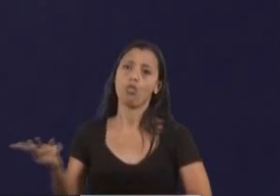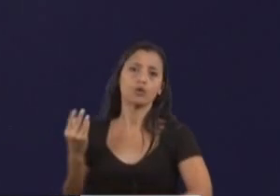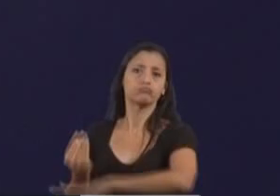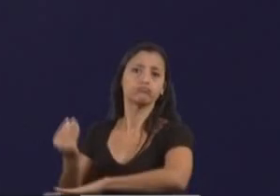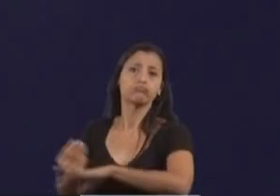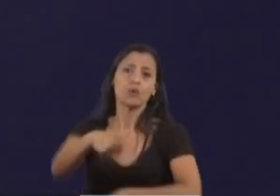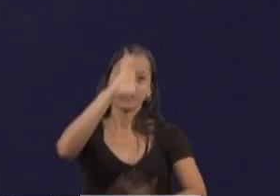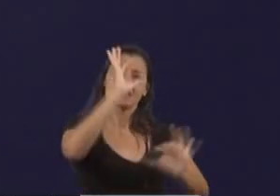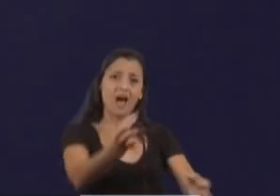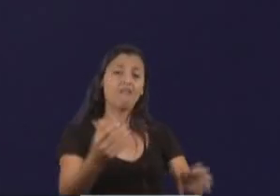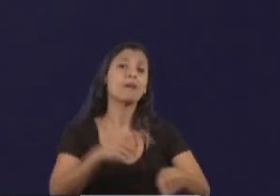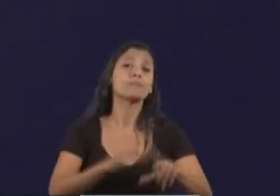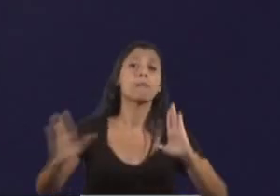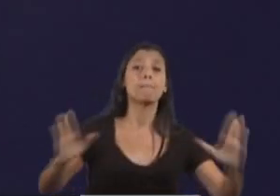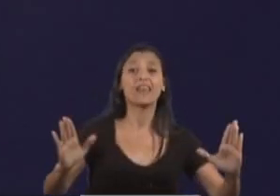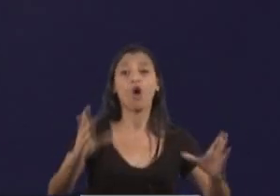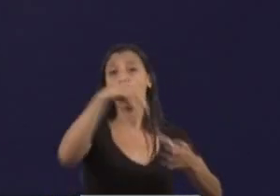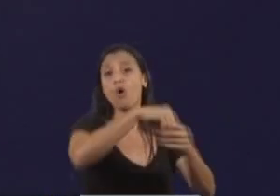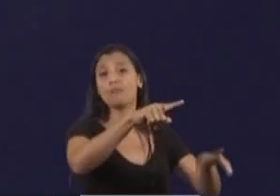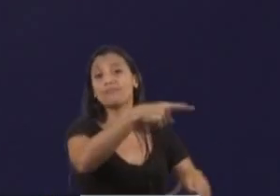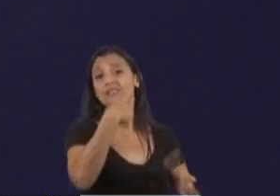tanto y en cuanto dure el periodo legislativo ordinario.